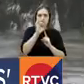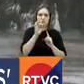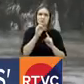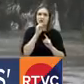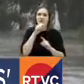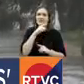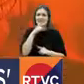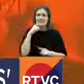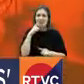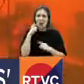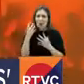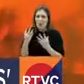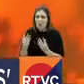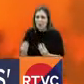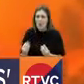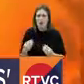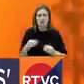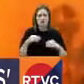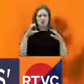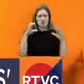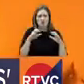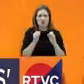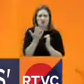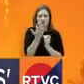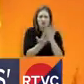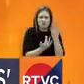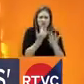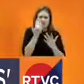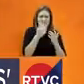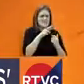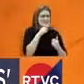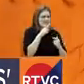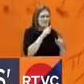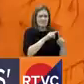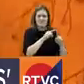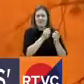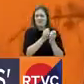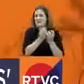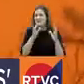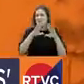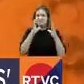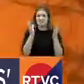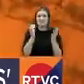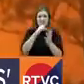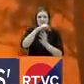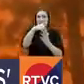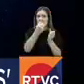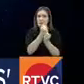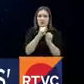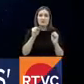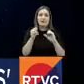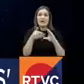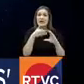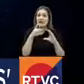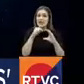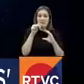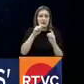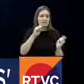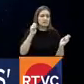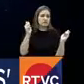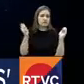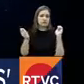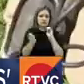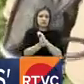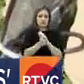sequías, lluvias, incendios, deshielo, extremos todos, son el lenguaje del globo para confirmar su cambio climático.